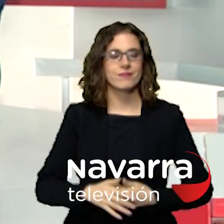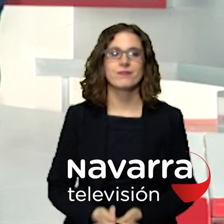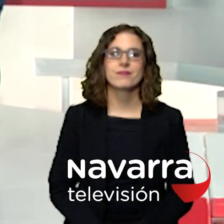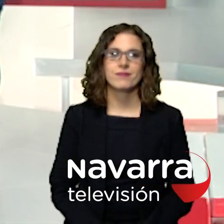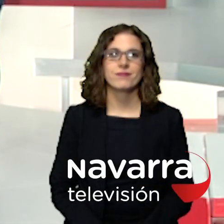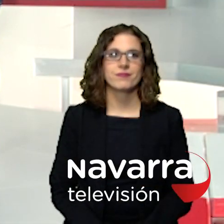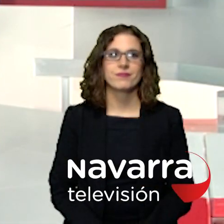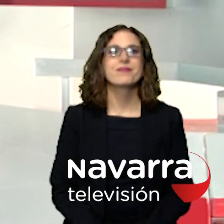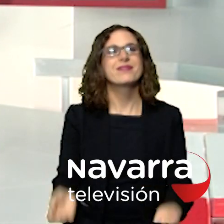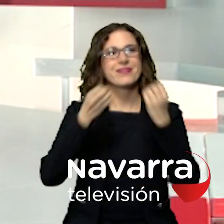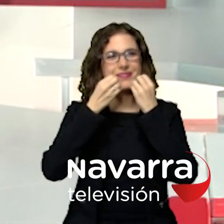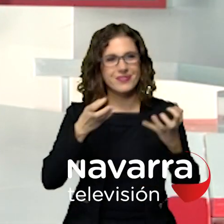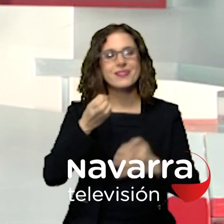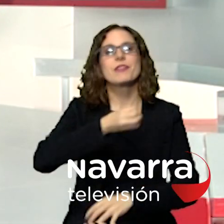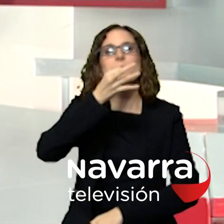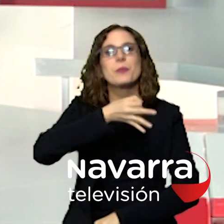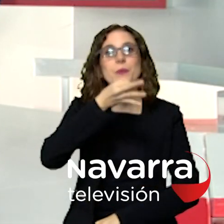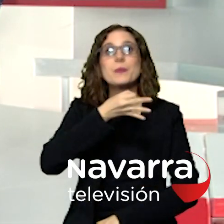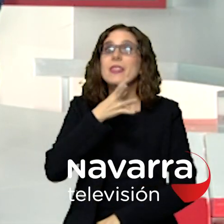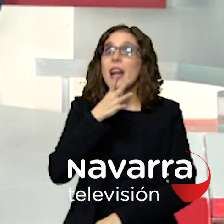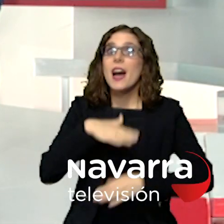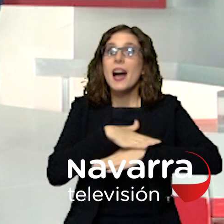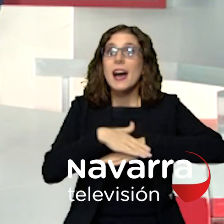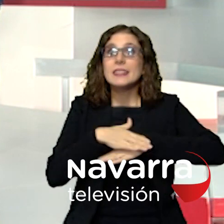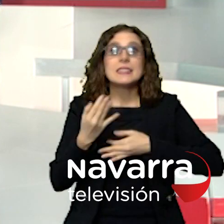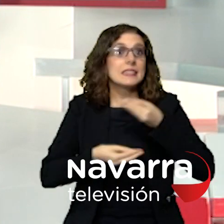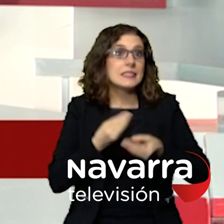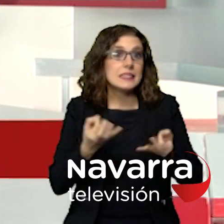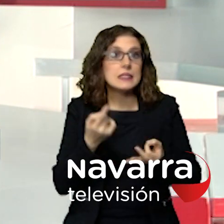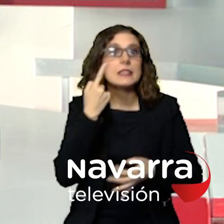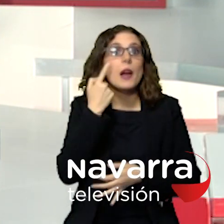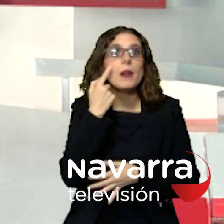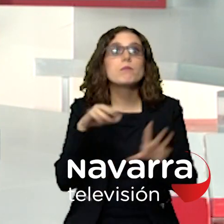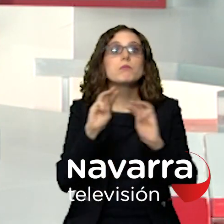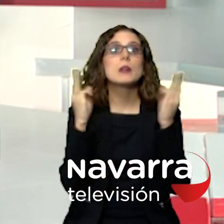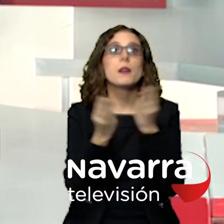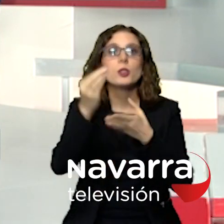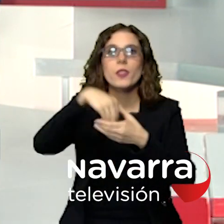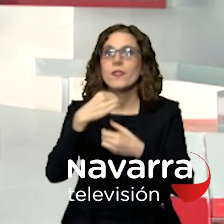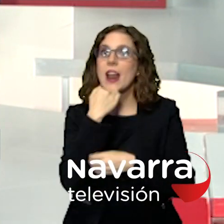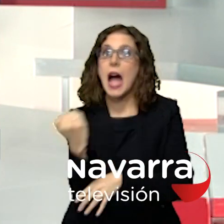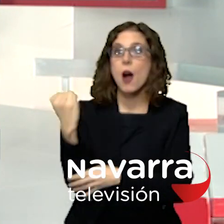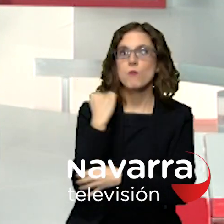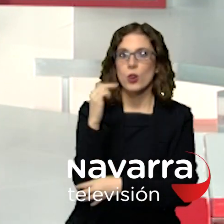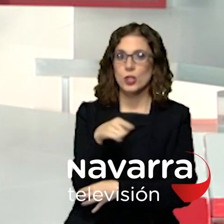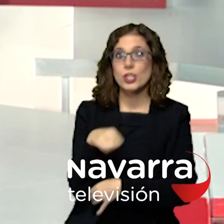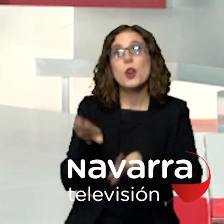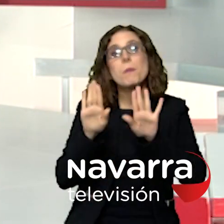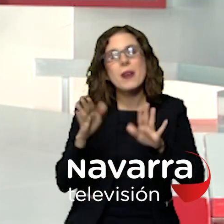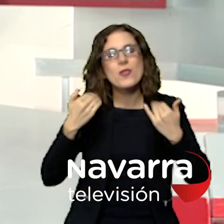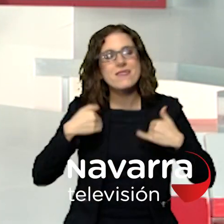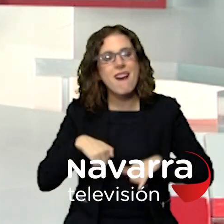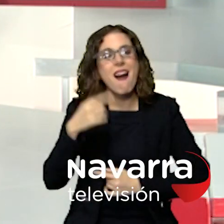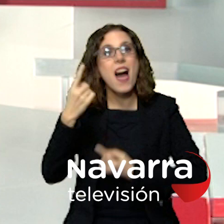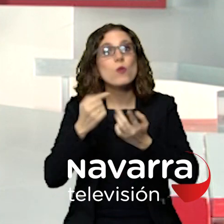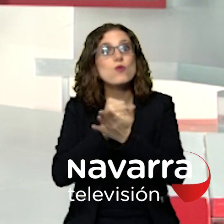¿Qué tal? Buenas tardes. Ahora el Ejecutivo busca apoyos en el Parlamento que confía obtener, pero entre sus socios, primera piedra en el